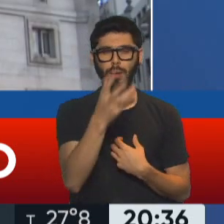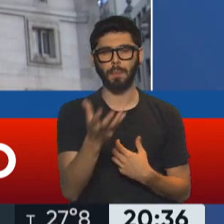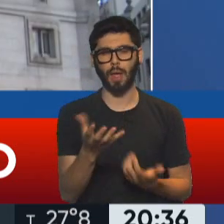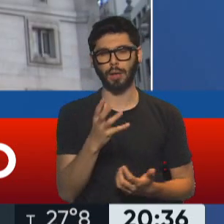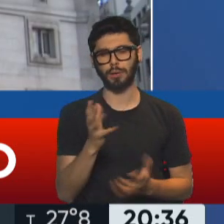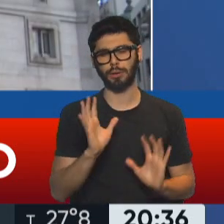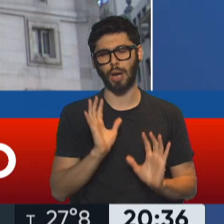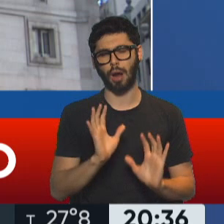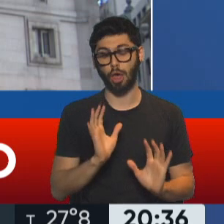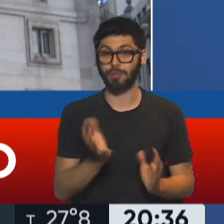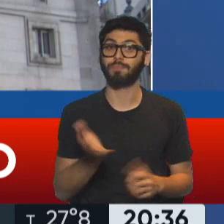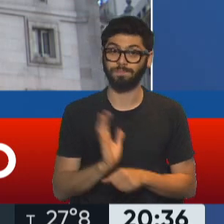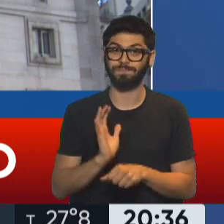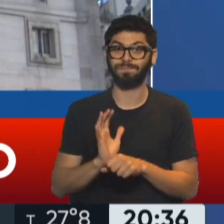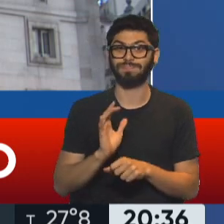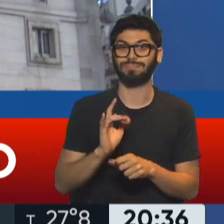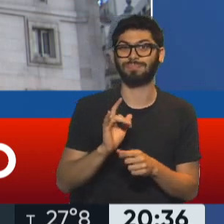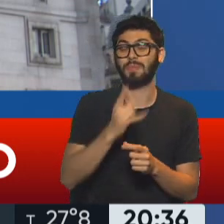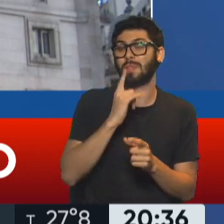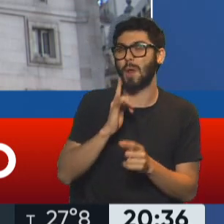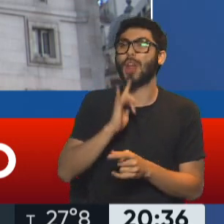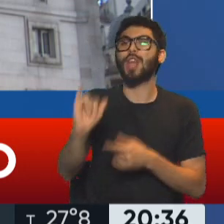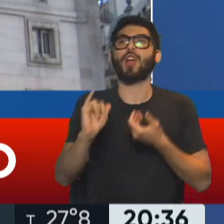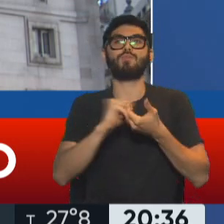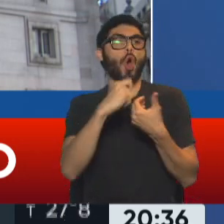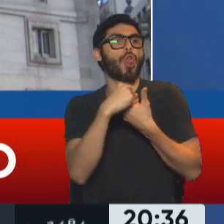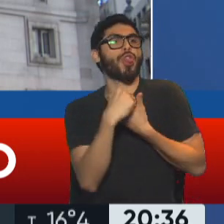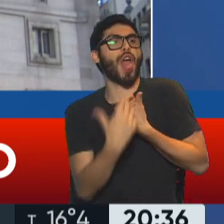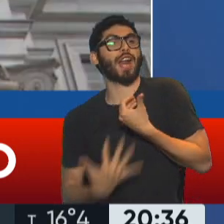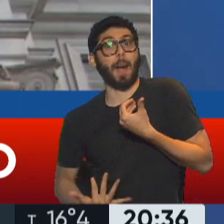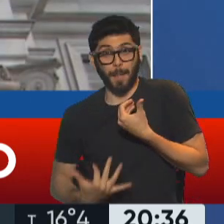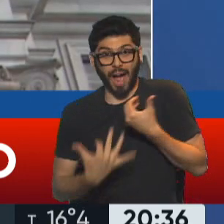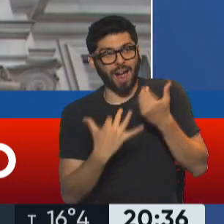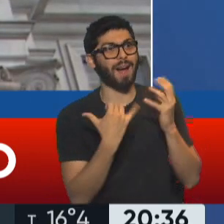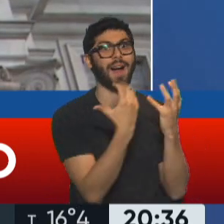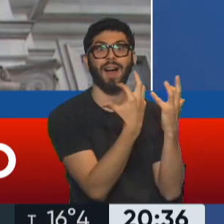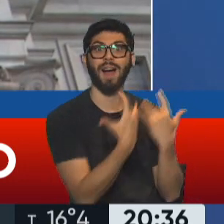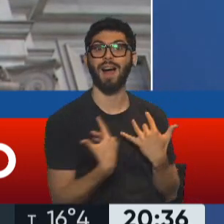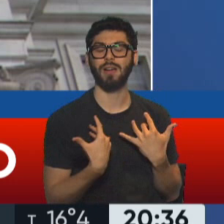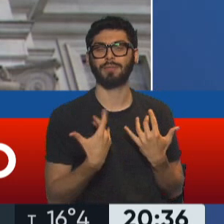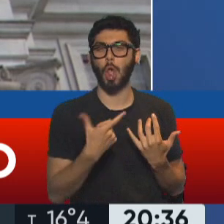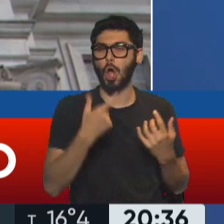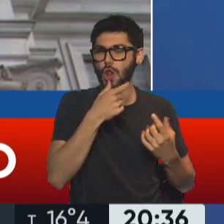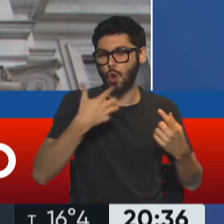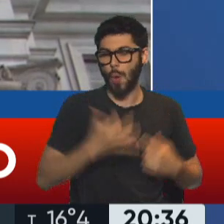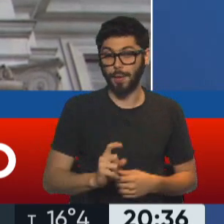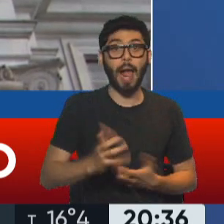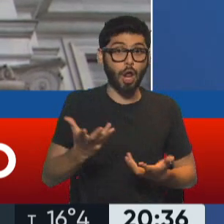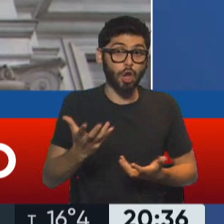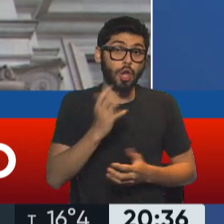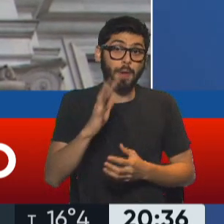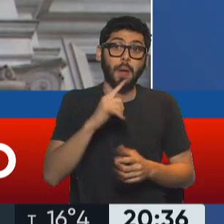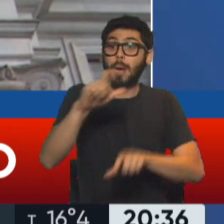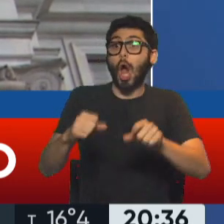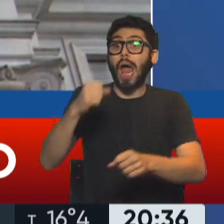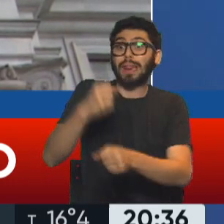bueno, la teoría del derrame, bueno, ya sabemos que no nadie derrama más que discutiría miseria, ¿no? si te dicen, yo creo que está mal que un trabajador, o que un pobre, como decís vos, pero de un